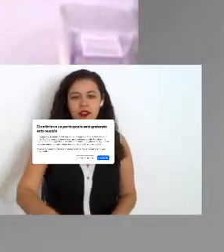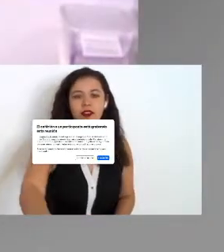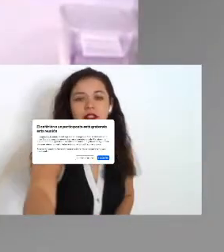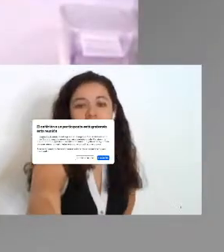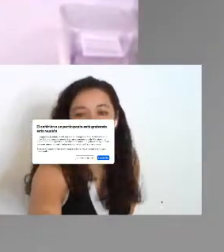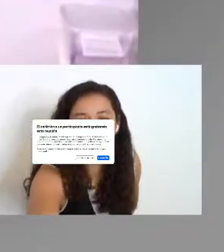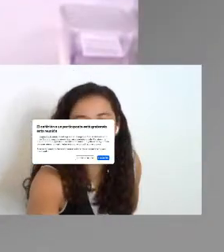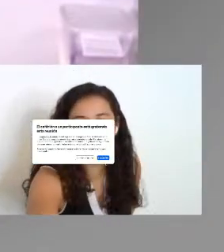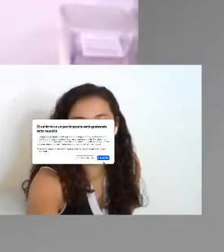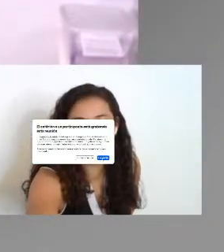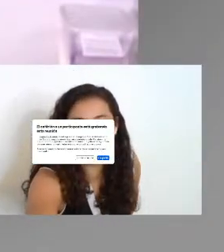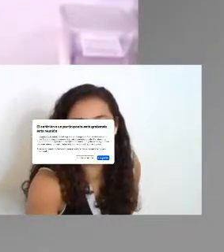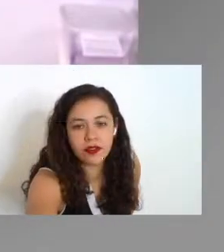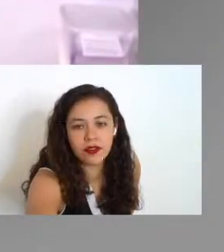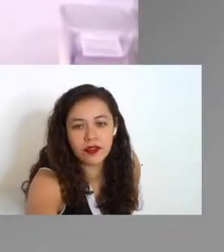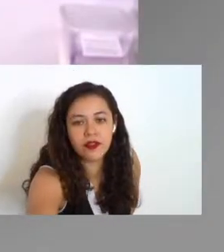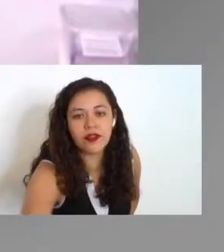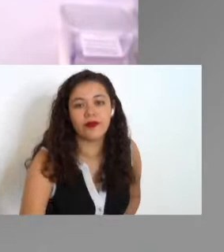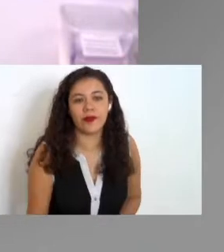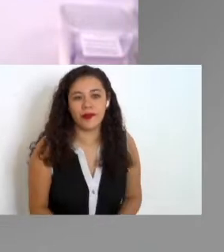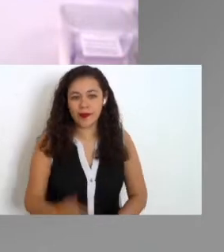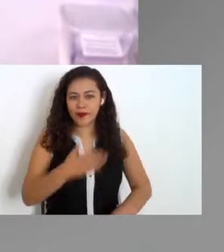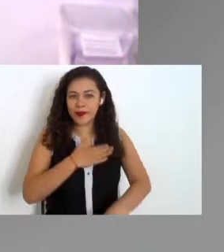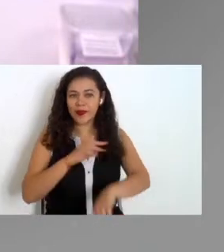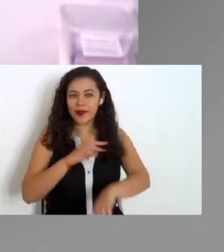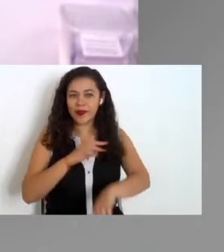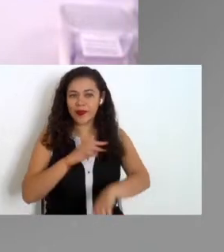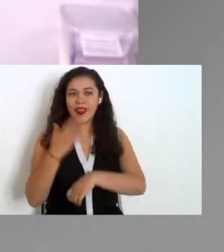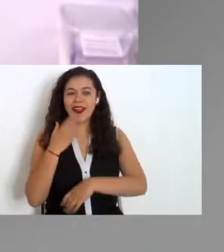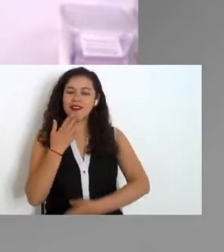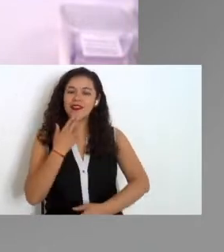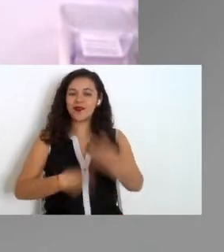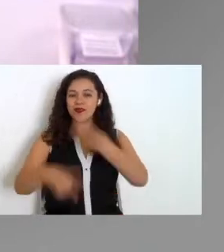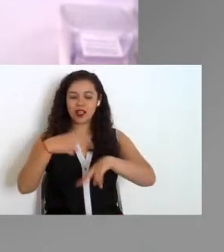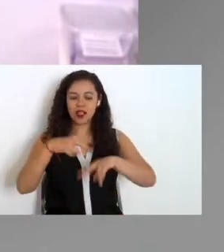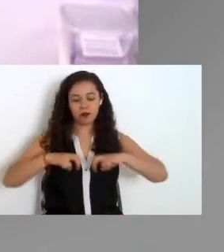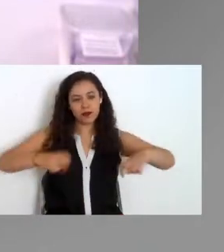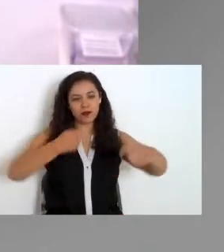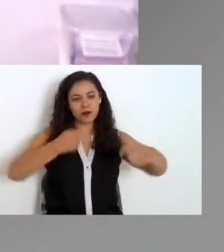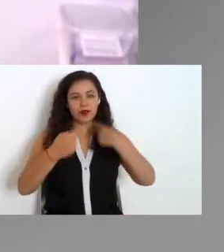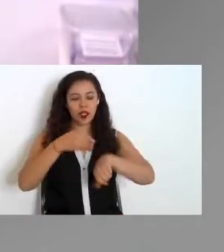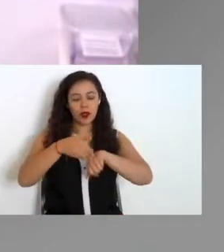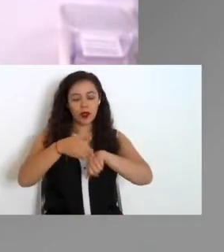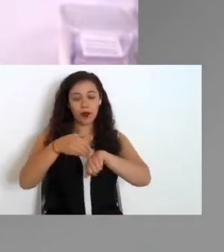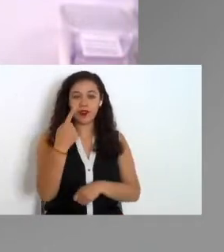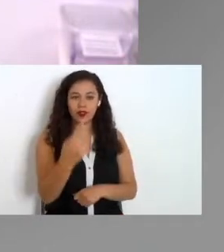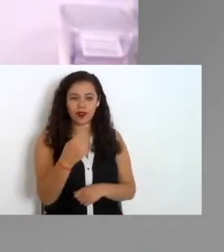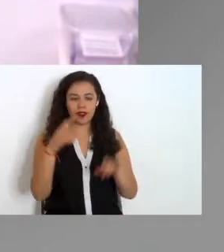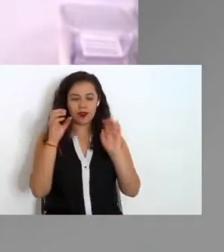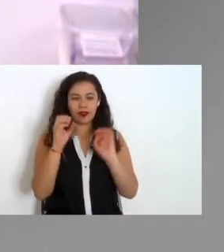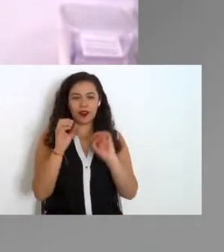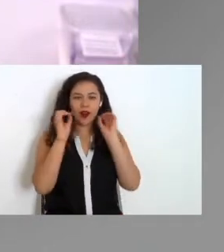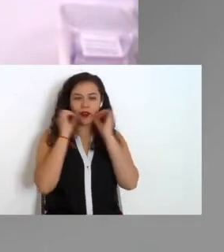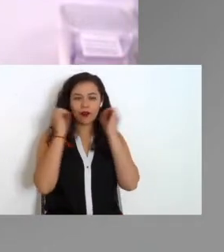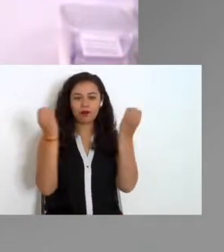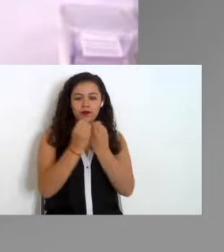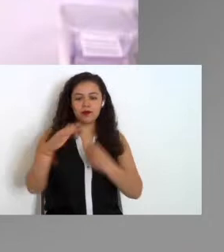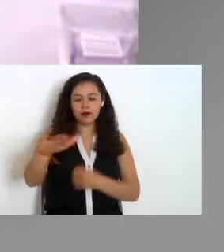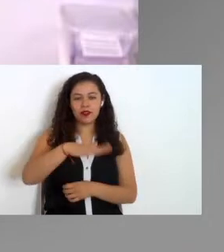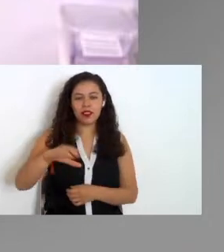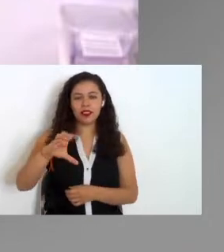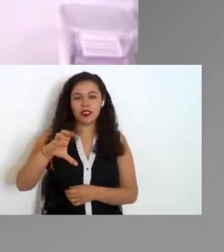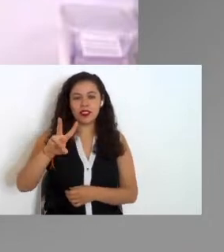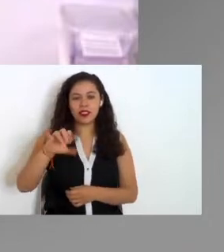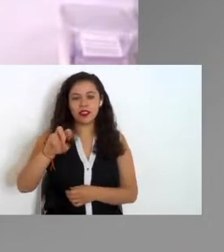Recording in Muy buenas. progress. Tengan todas y todos una cordial bienvenida a la mesa de diálogo número 1, Organizaciones de la Sociedad Civil y Vinculación con